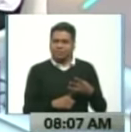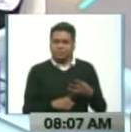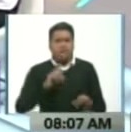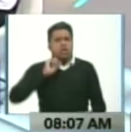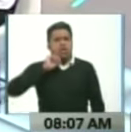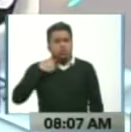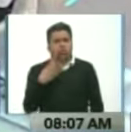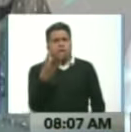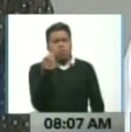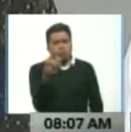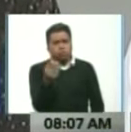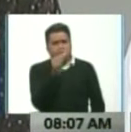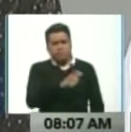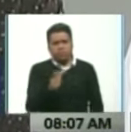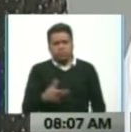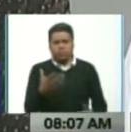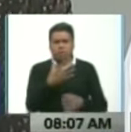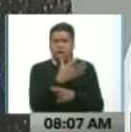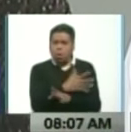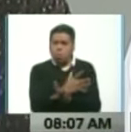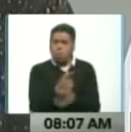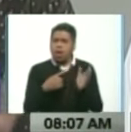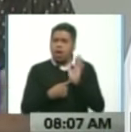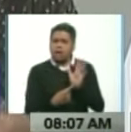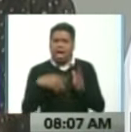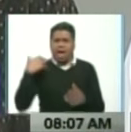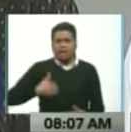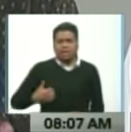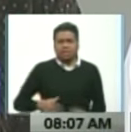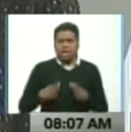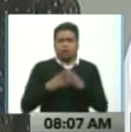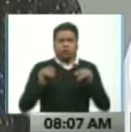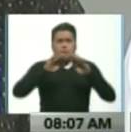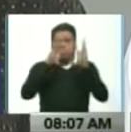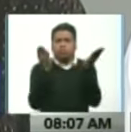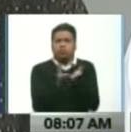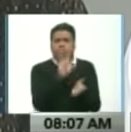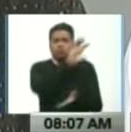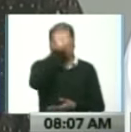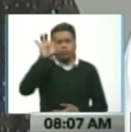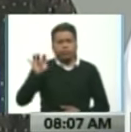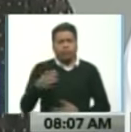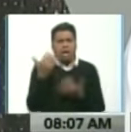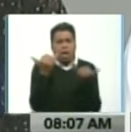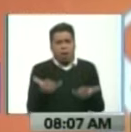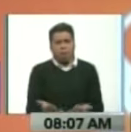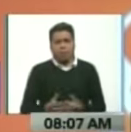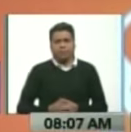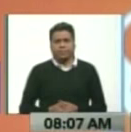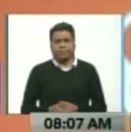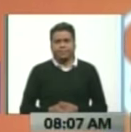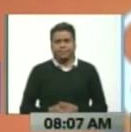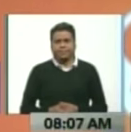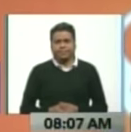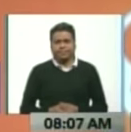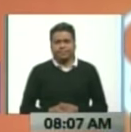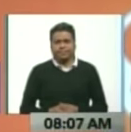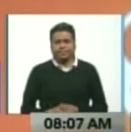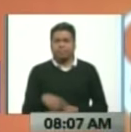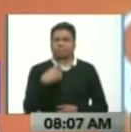hay varias personas que están jugando actualmente, en Argentina, en todo el territorio mundial, en todo el mundo actualmente están jugando el videojuego. Antonio, me dice